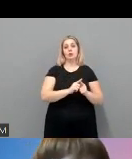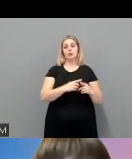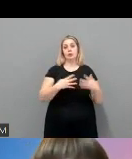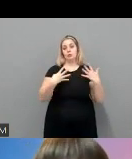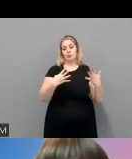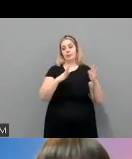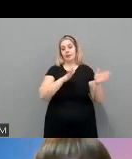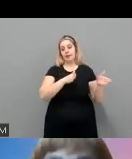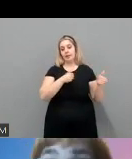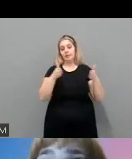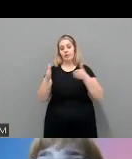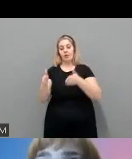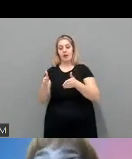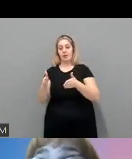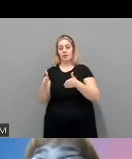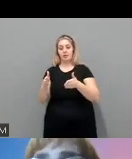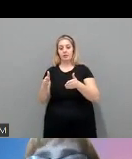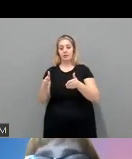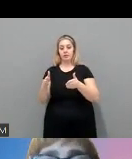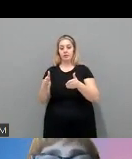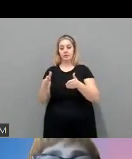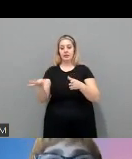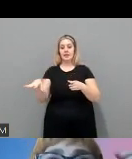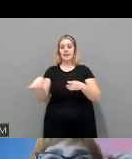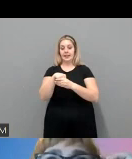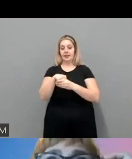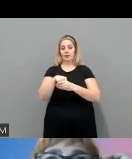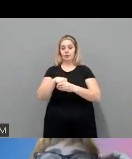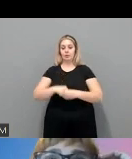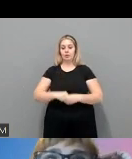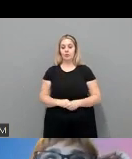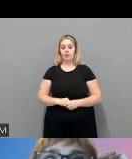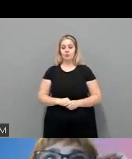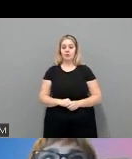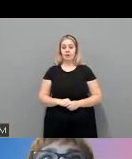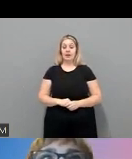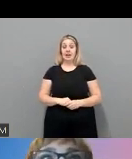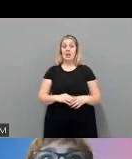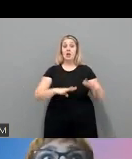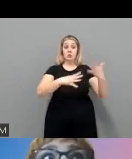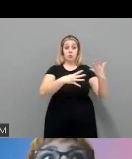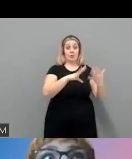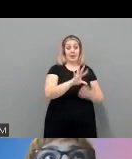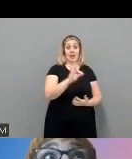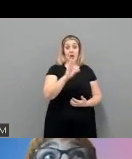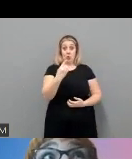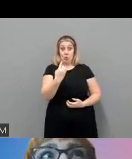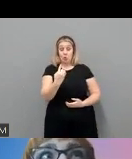enfocados a la inclusión. Y en uno de ellos,